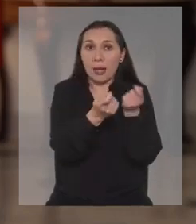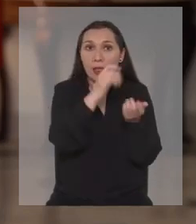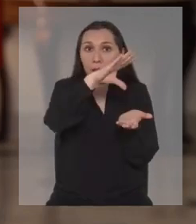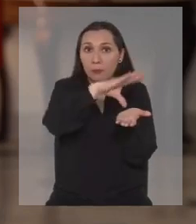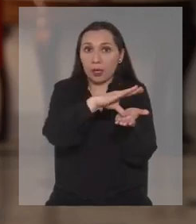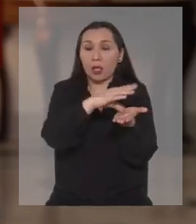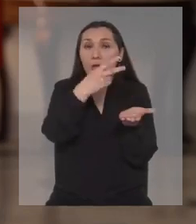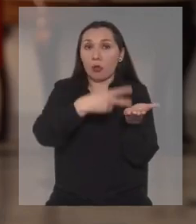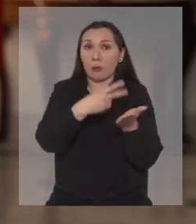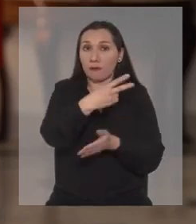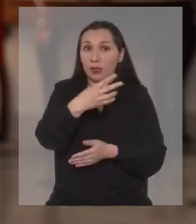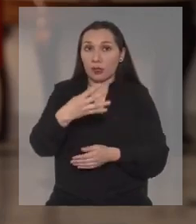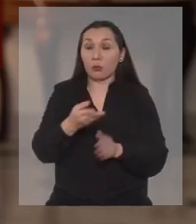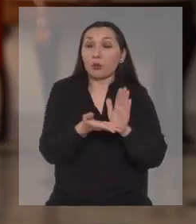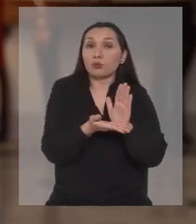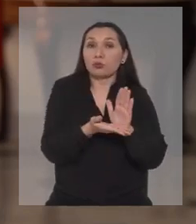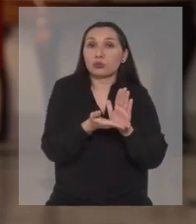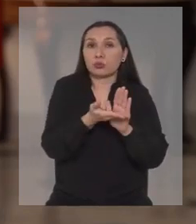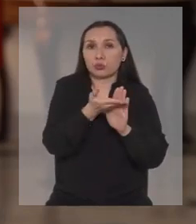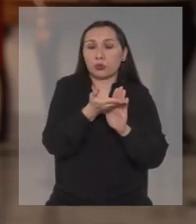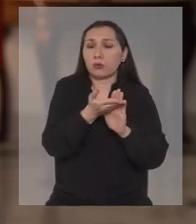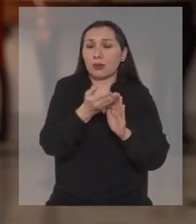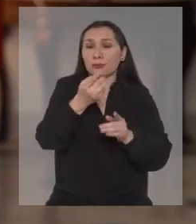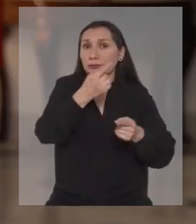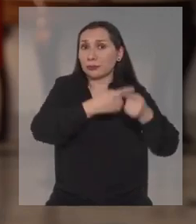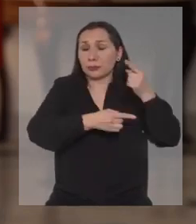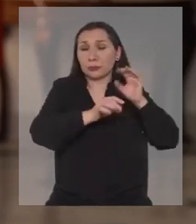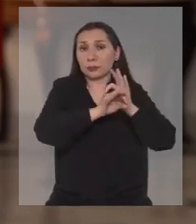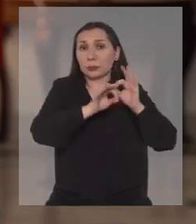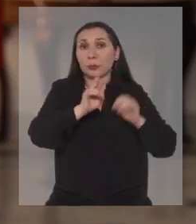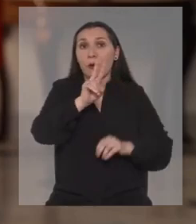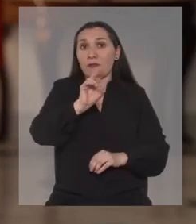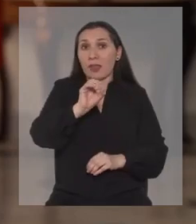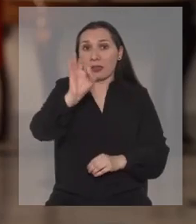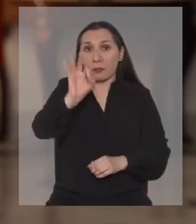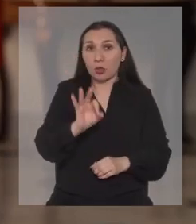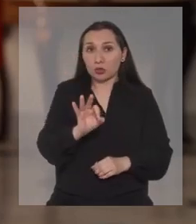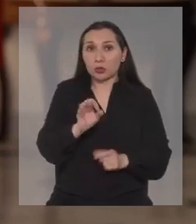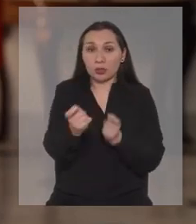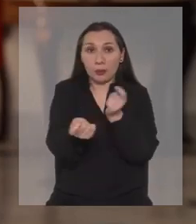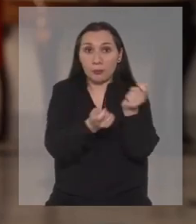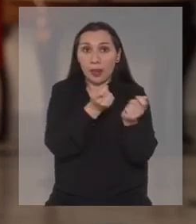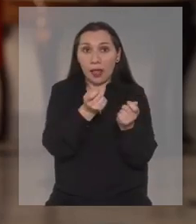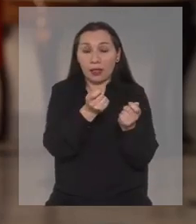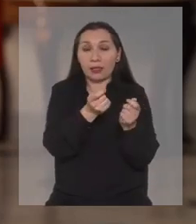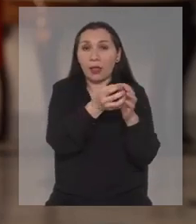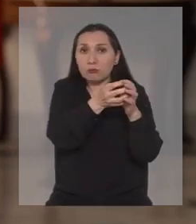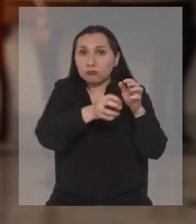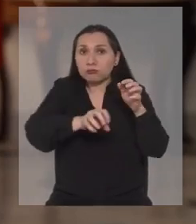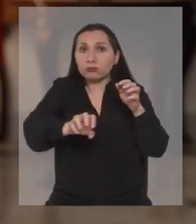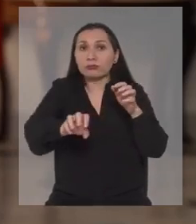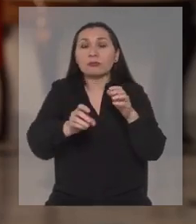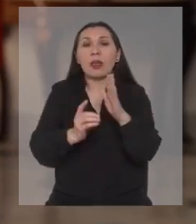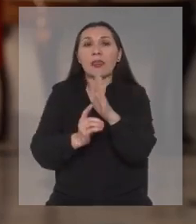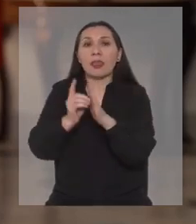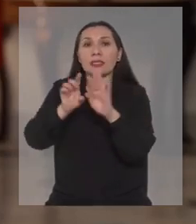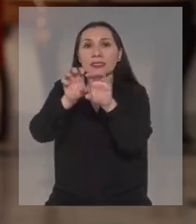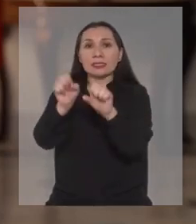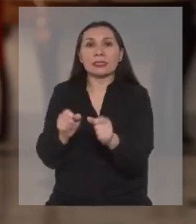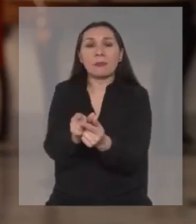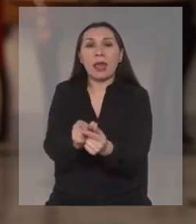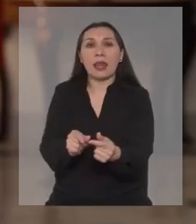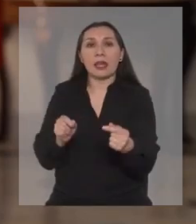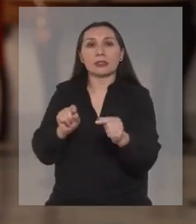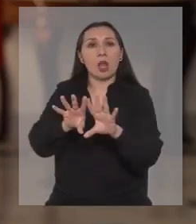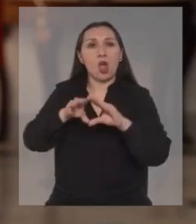presupuesto 2024 el aumento histórico de un 20% de los recursos para desarrollar el